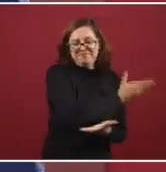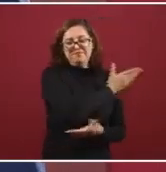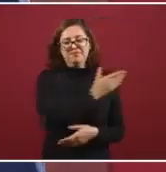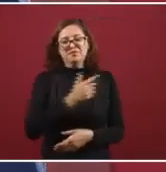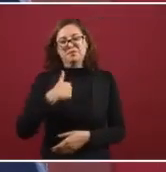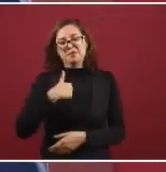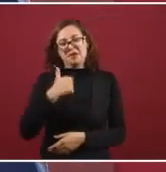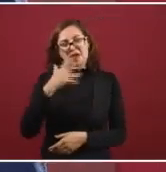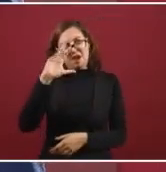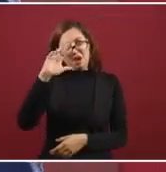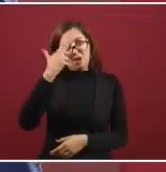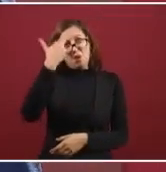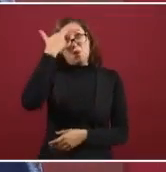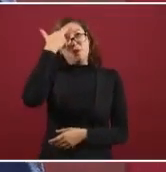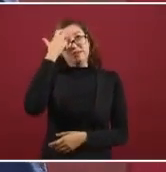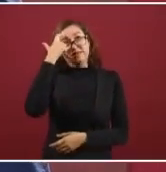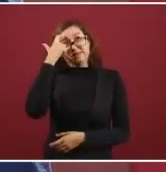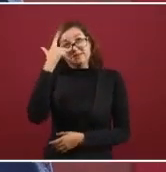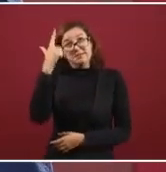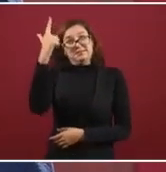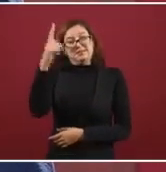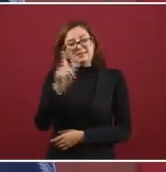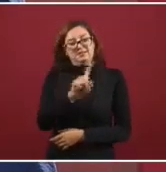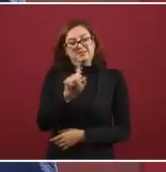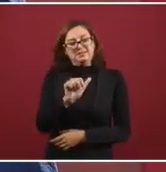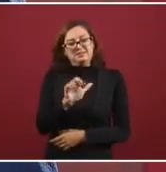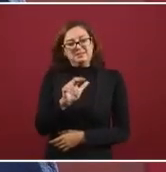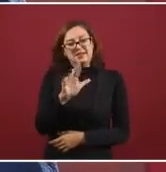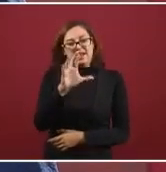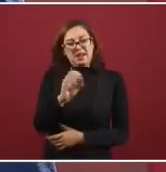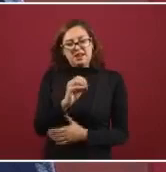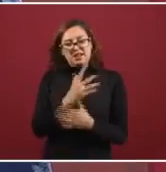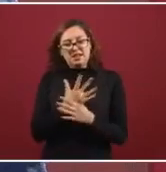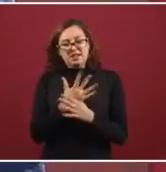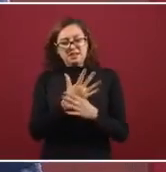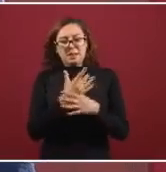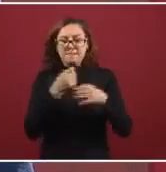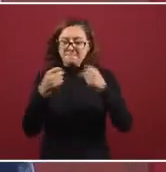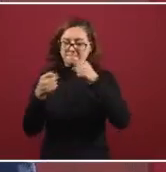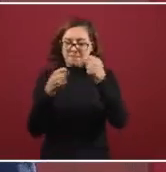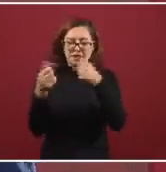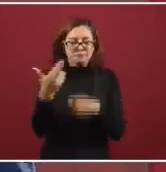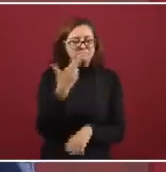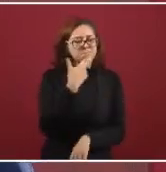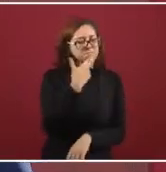porque tiene que ver con ustedes, uno de los mejores periodistas.